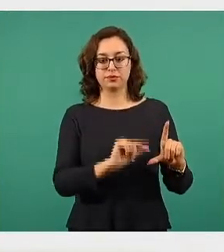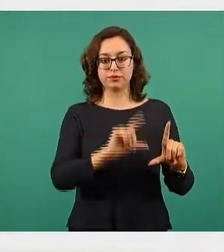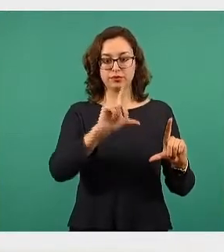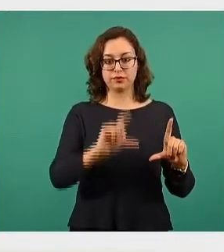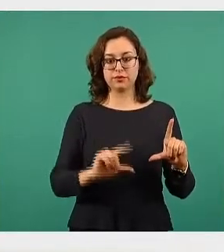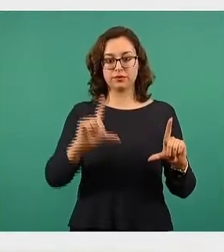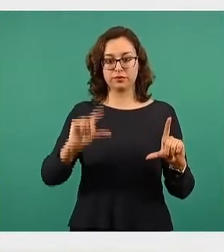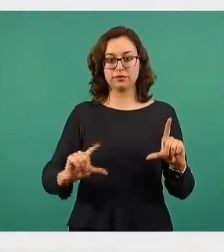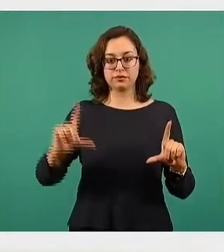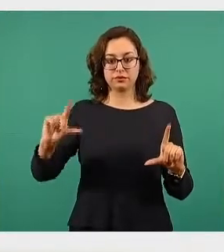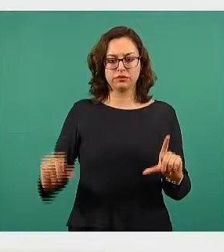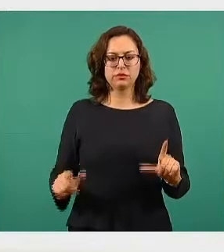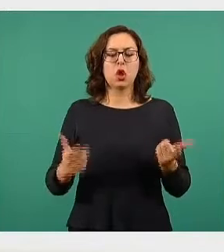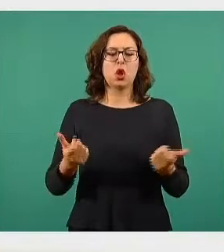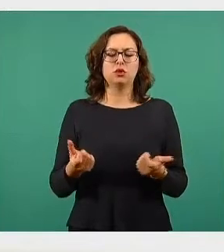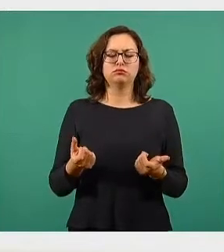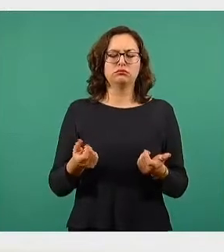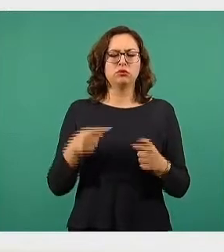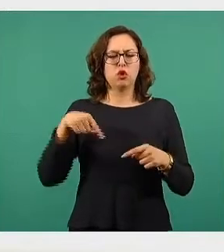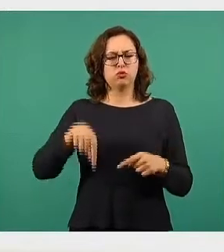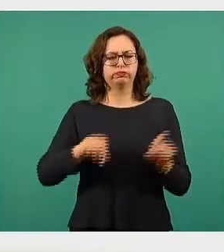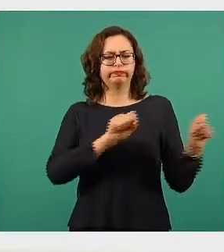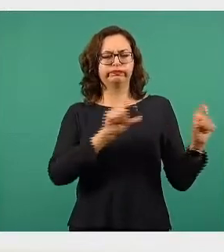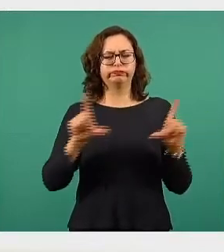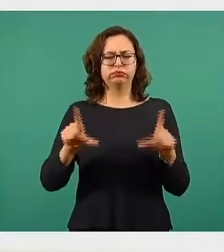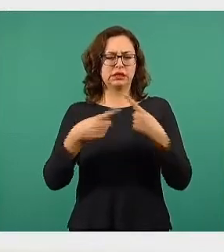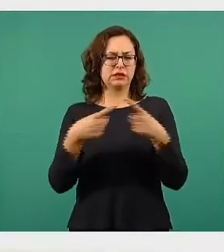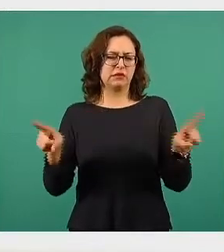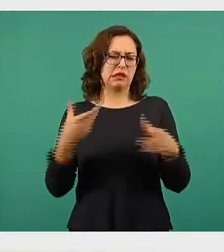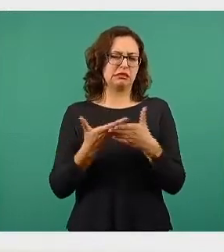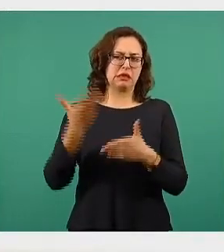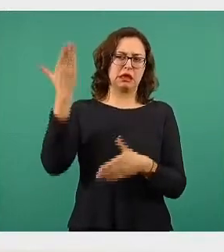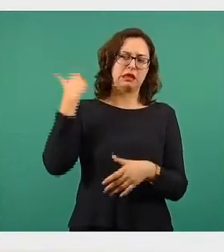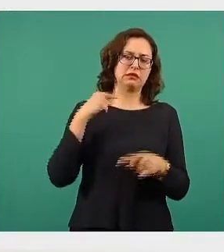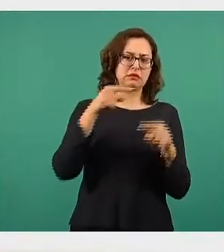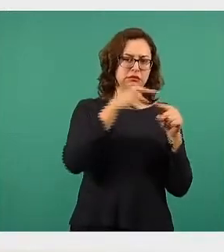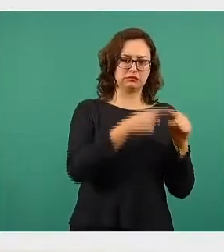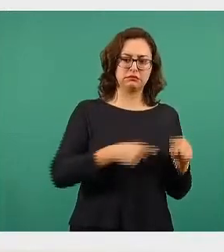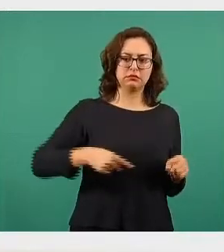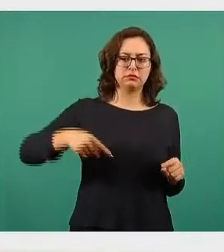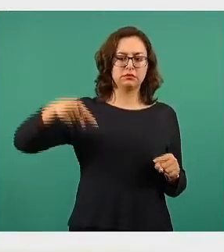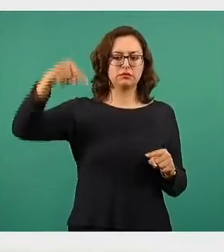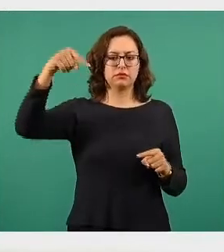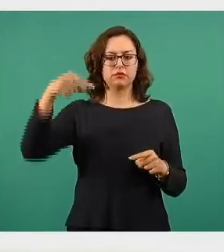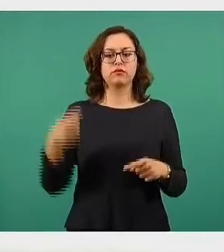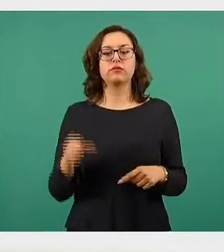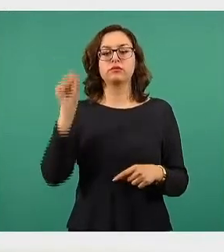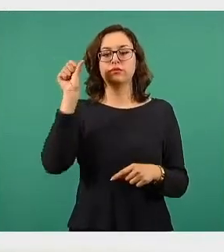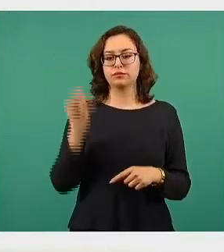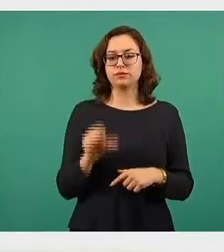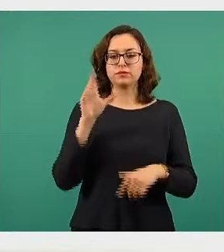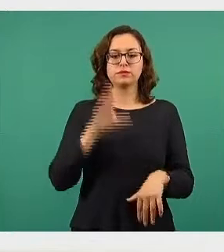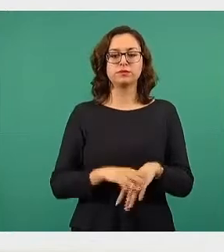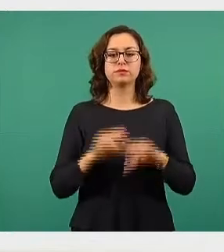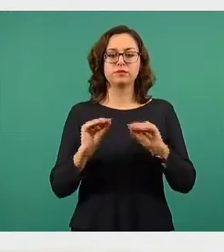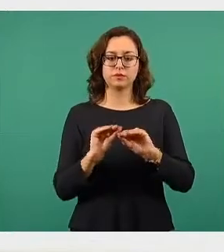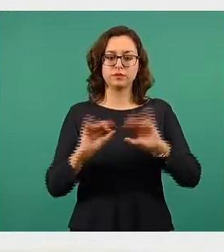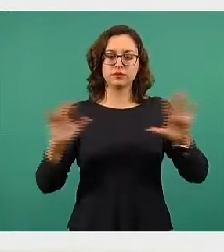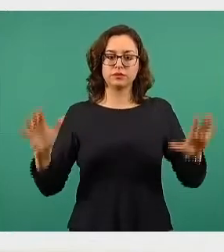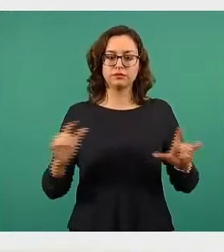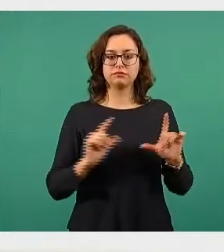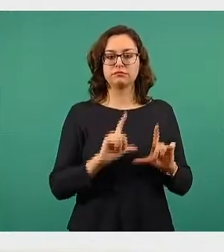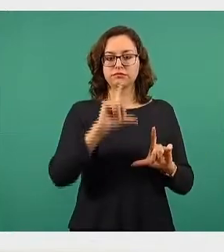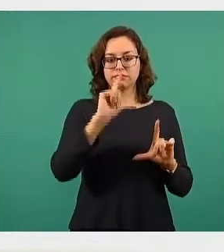la curva acumulada de personas embarazadas, de mujeres embarazadas vacunadas, hoy queremos dar un detalle de cómo ha ido